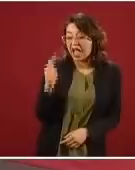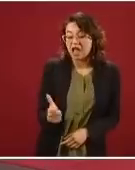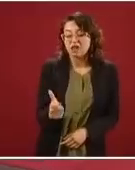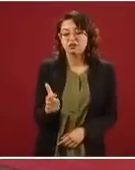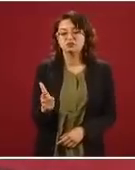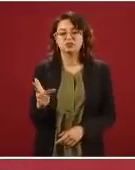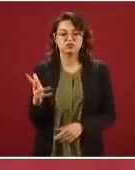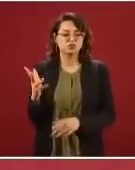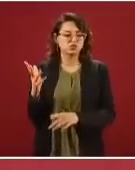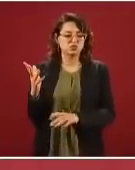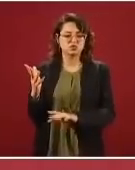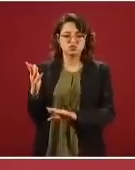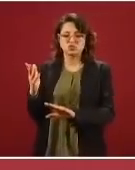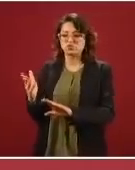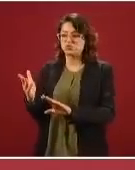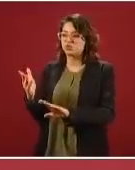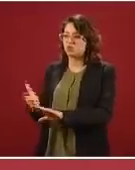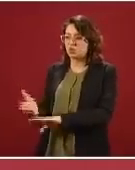en contra